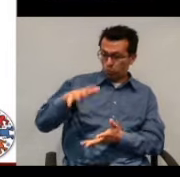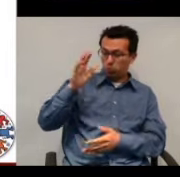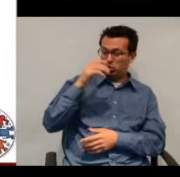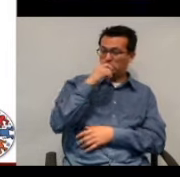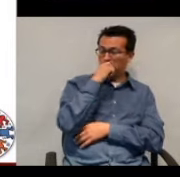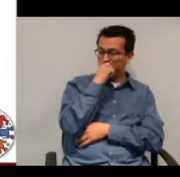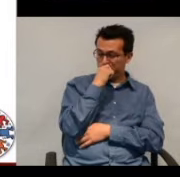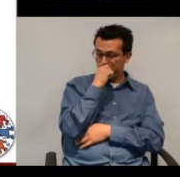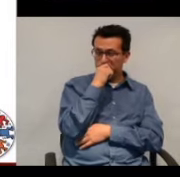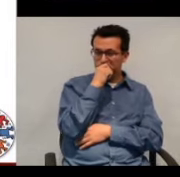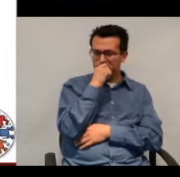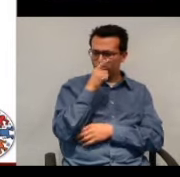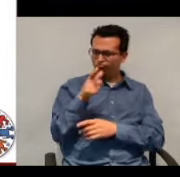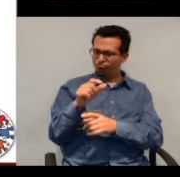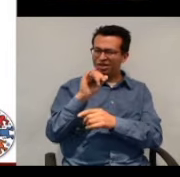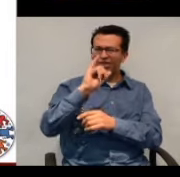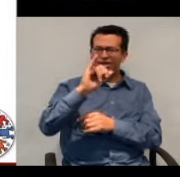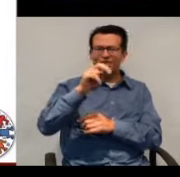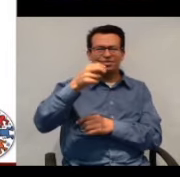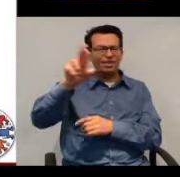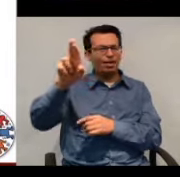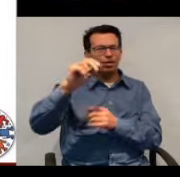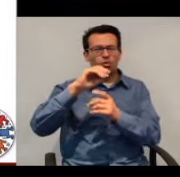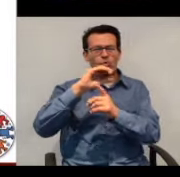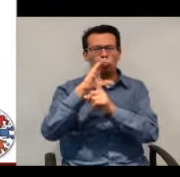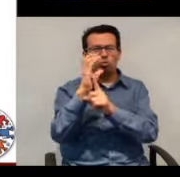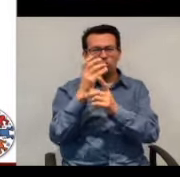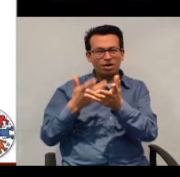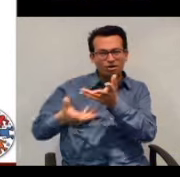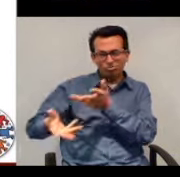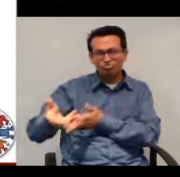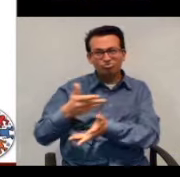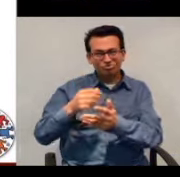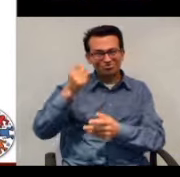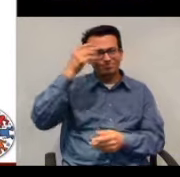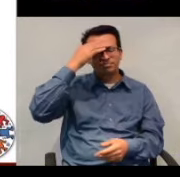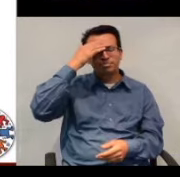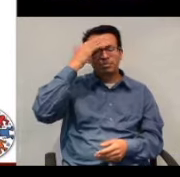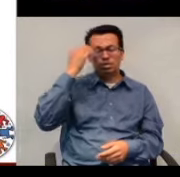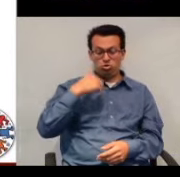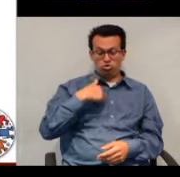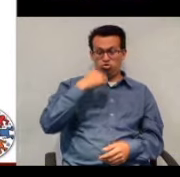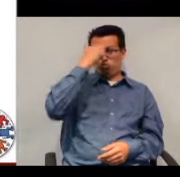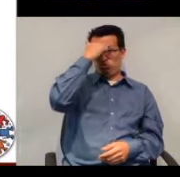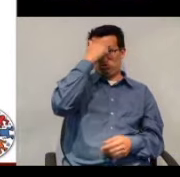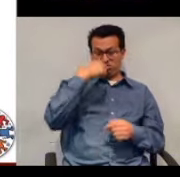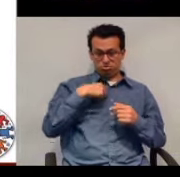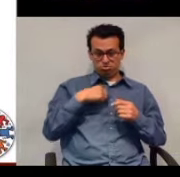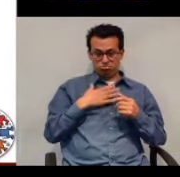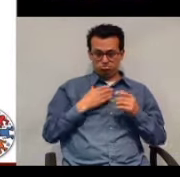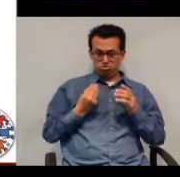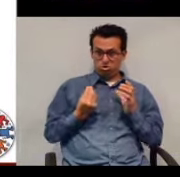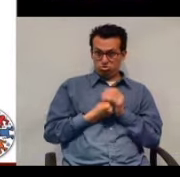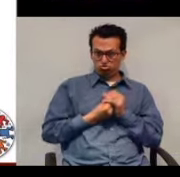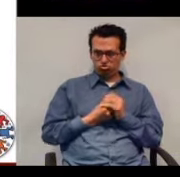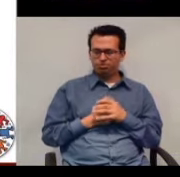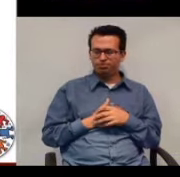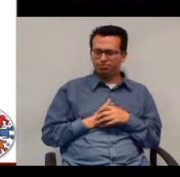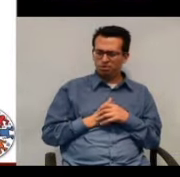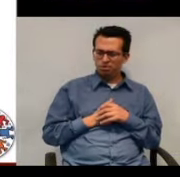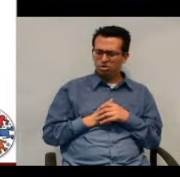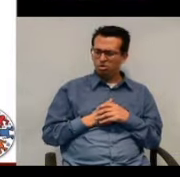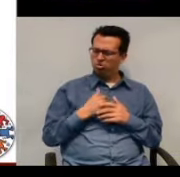Un profesor inclusivo es un docente, es un profesor, primero que participa de forma activa